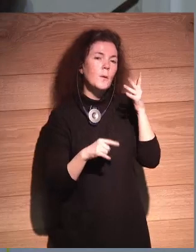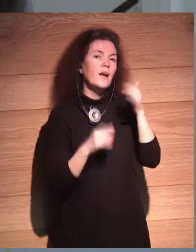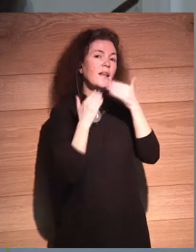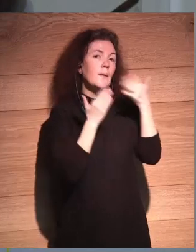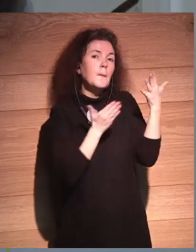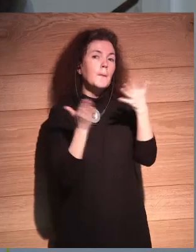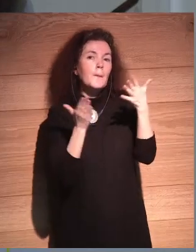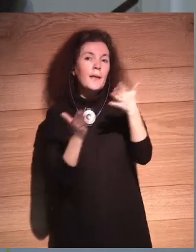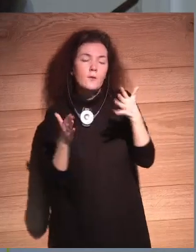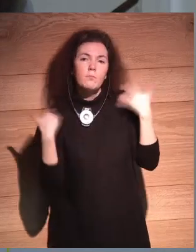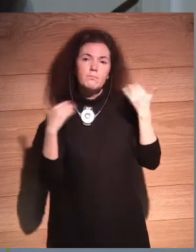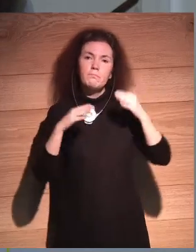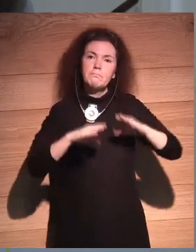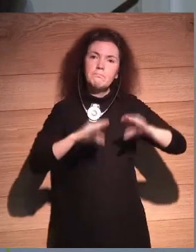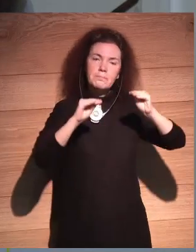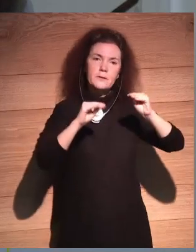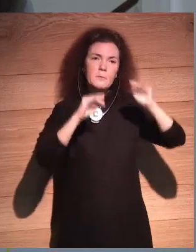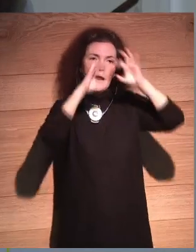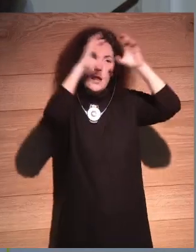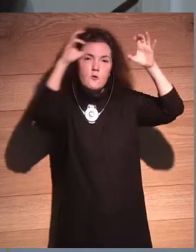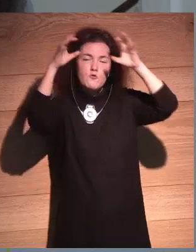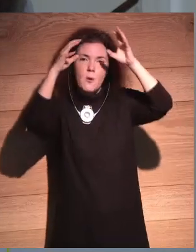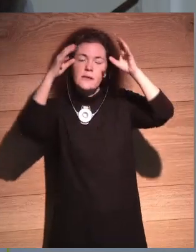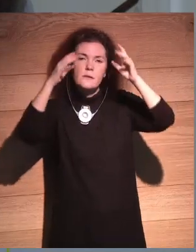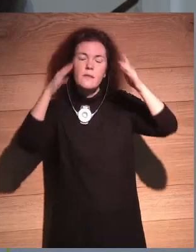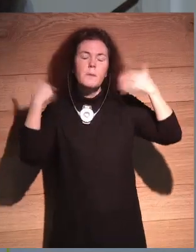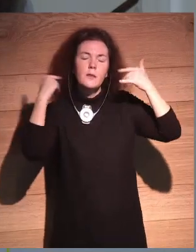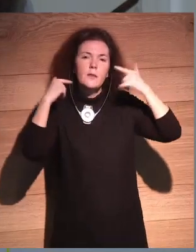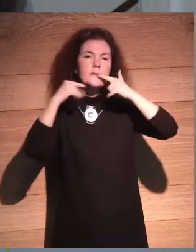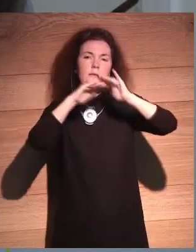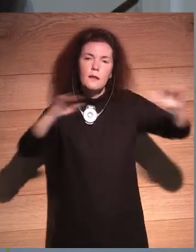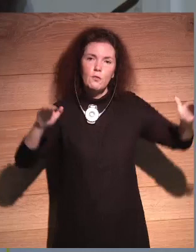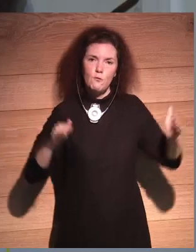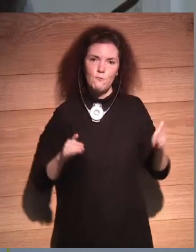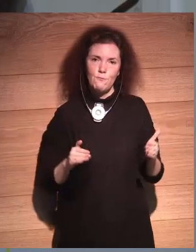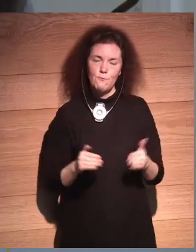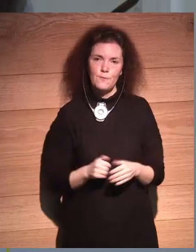viento que de repente cesaba y formaciones de nubes y de repente el silencio.